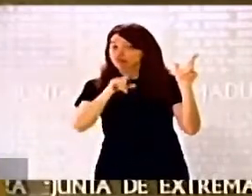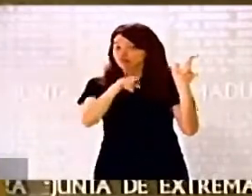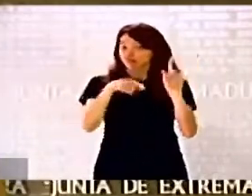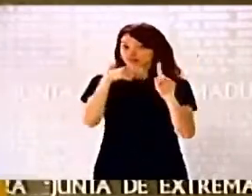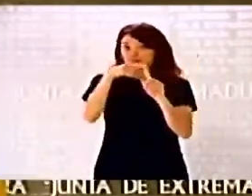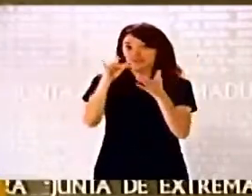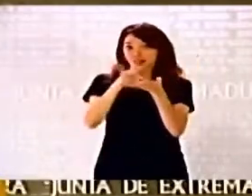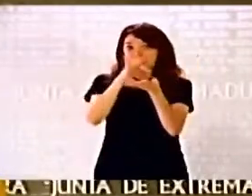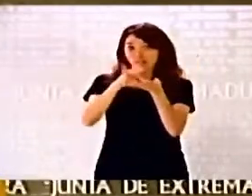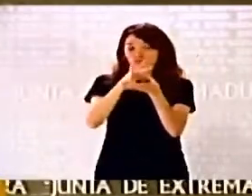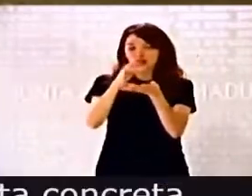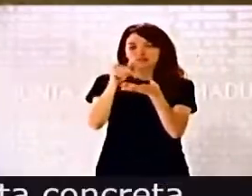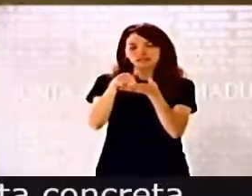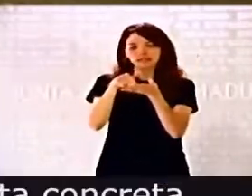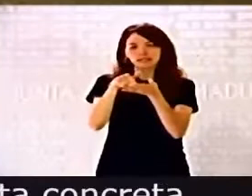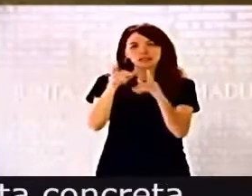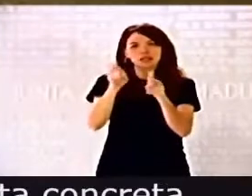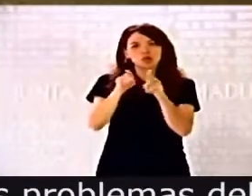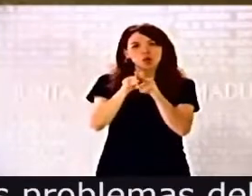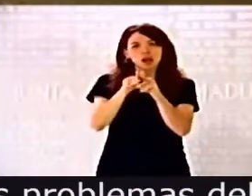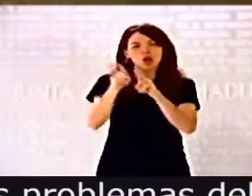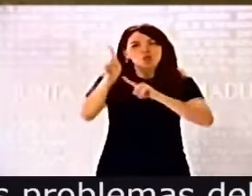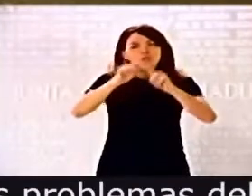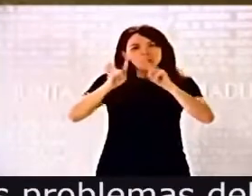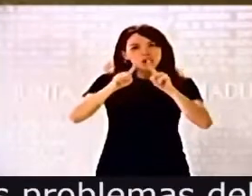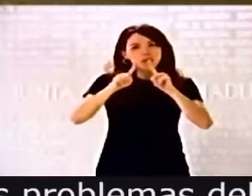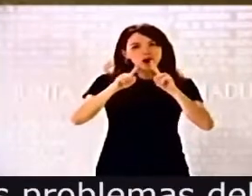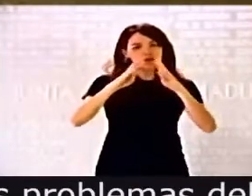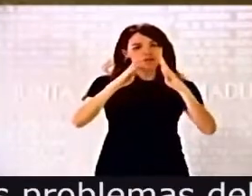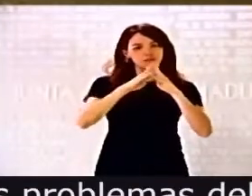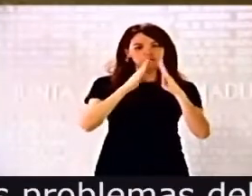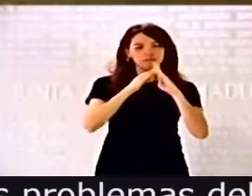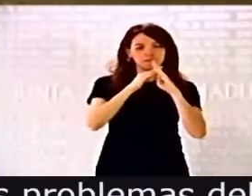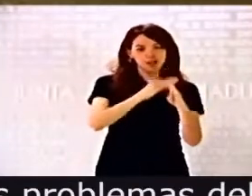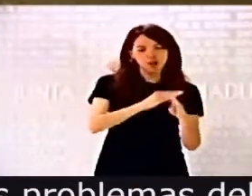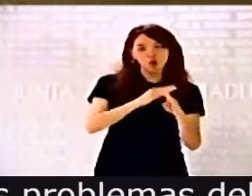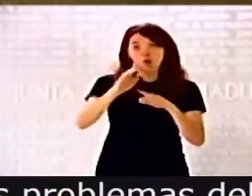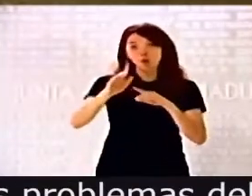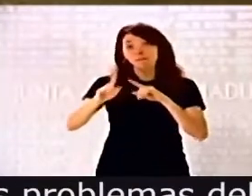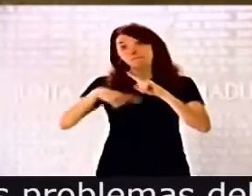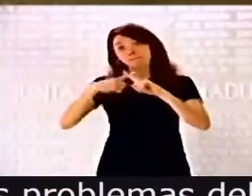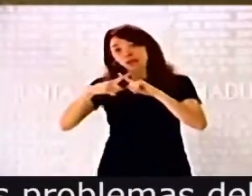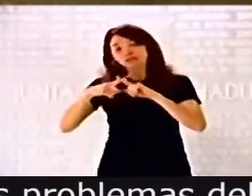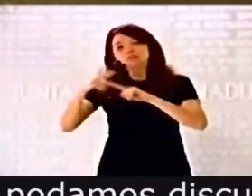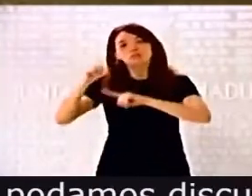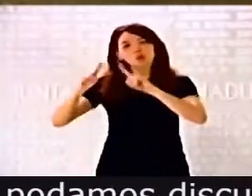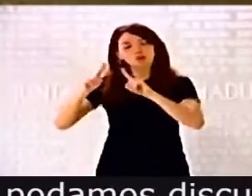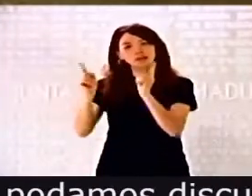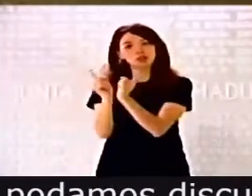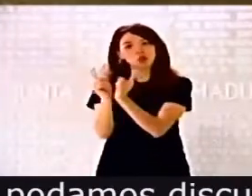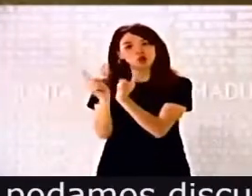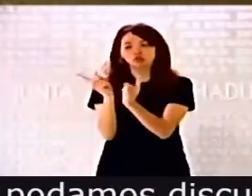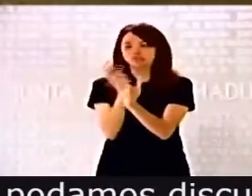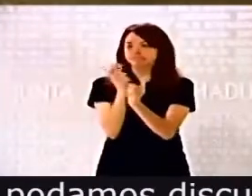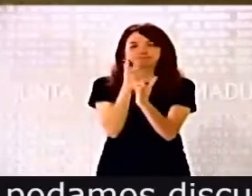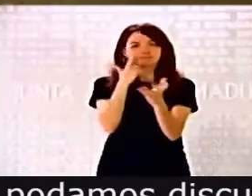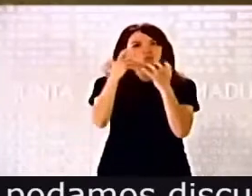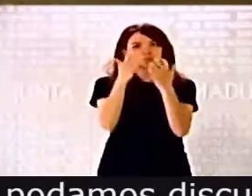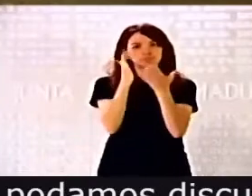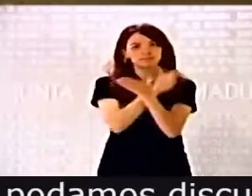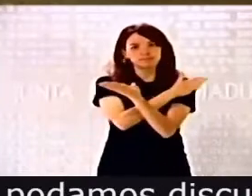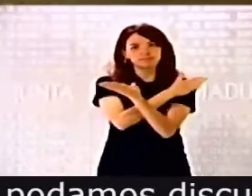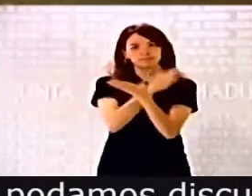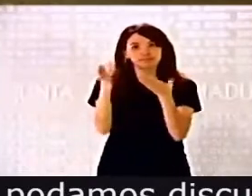del corto plazo de los problemas estructurales y que podamos discutir y poner en el conjunto de las